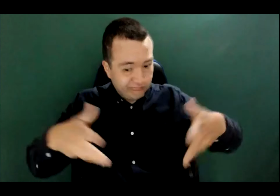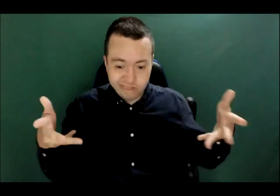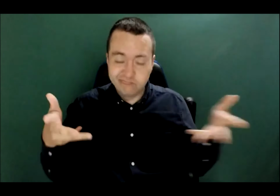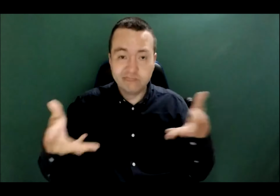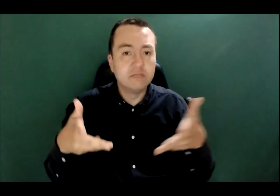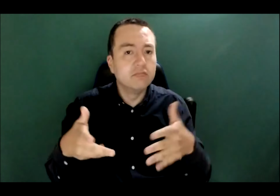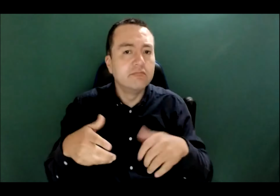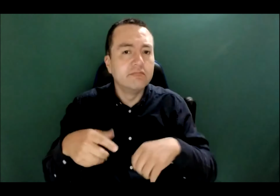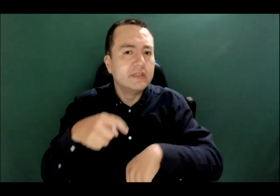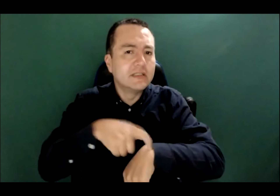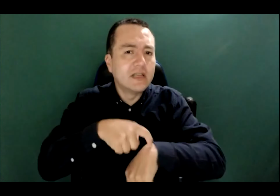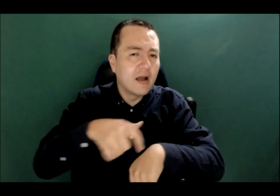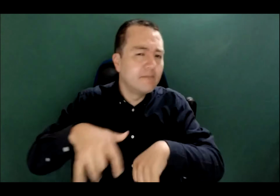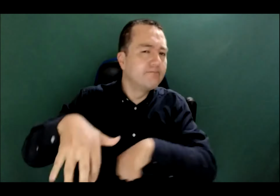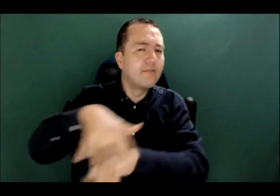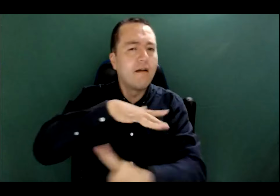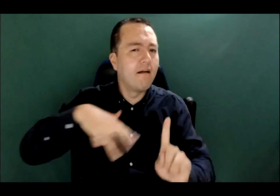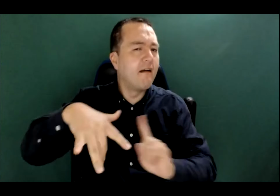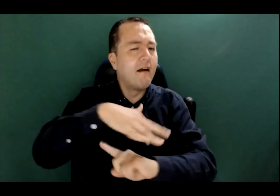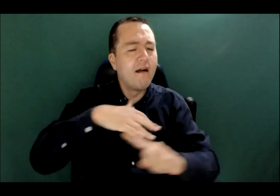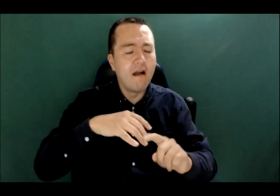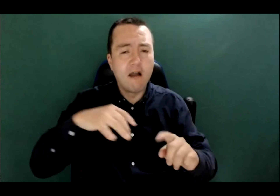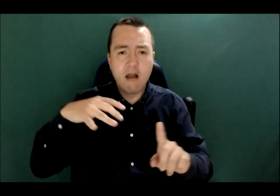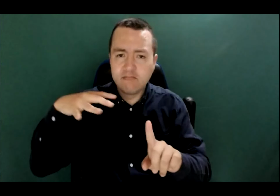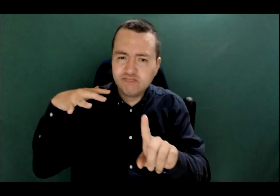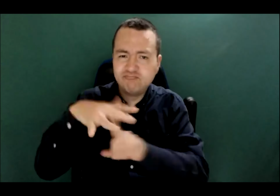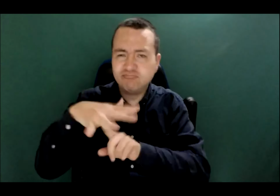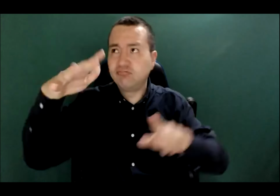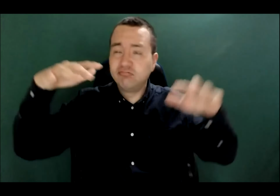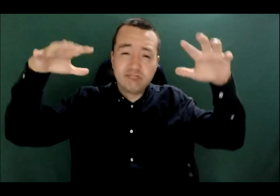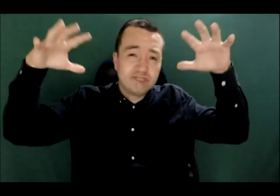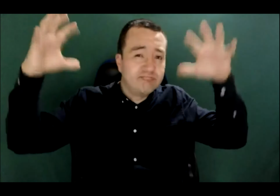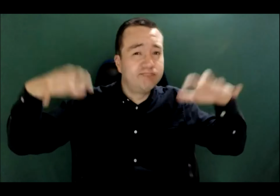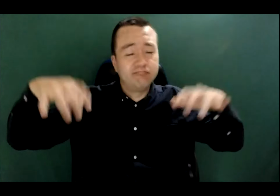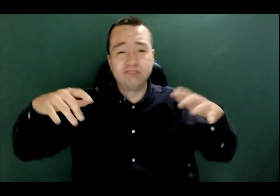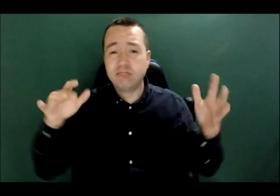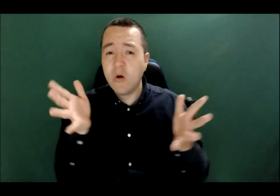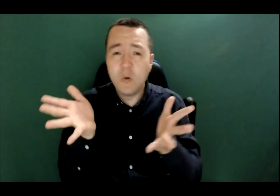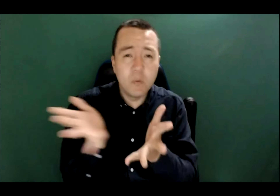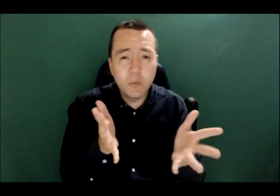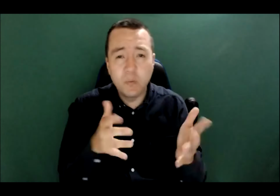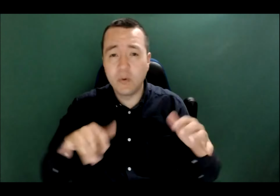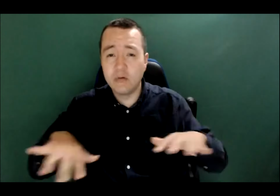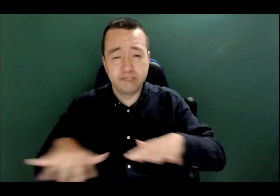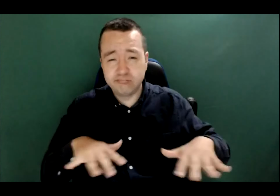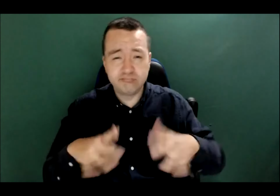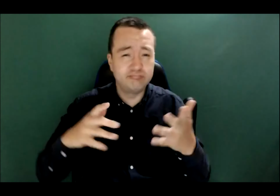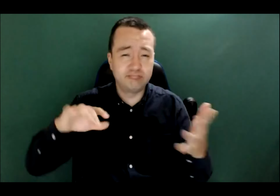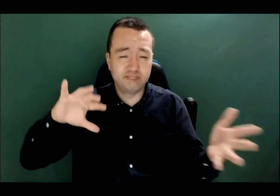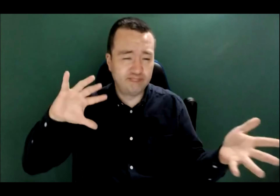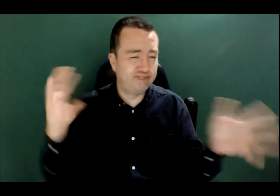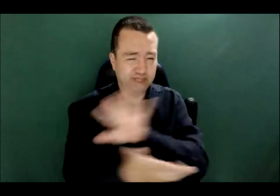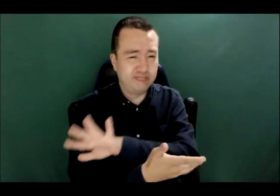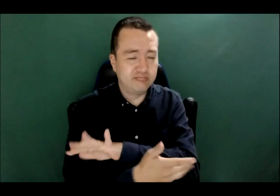Muchísimas gracias por acompañarnos el día de hoy. Vamos a estar alrededor de una hora comentando